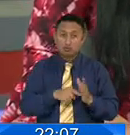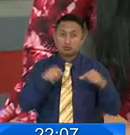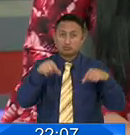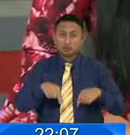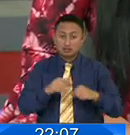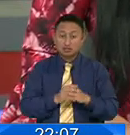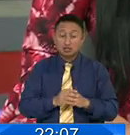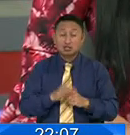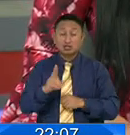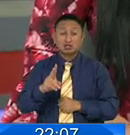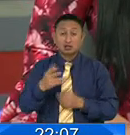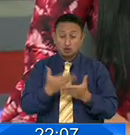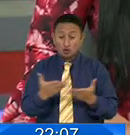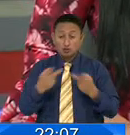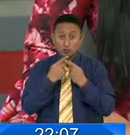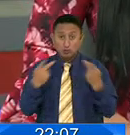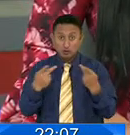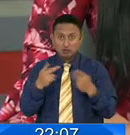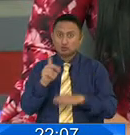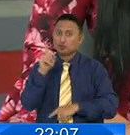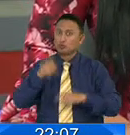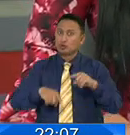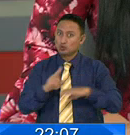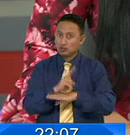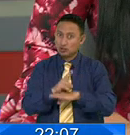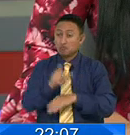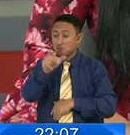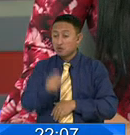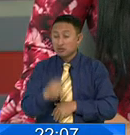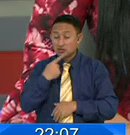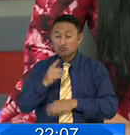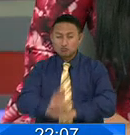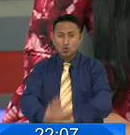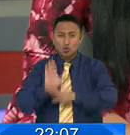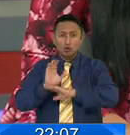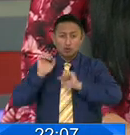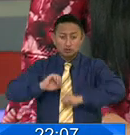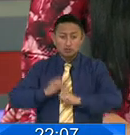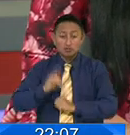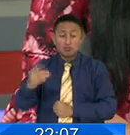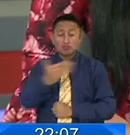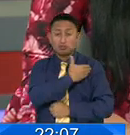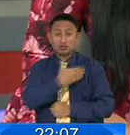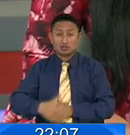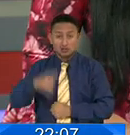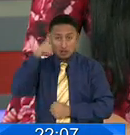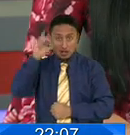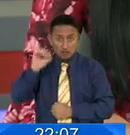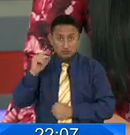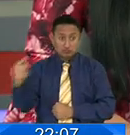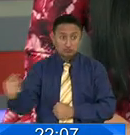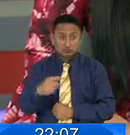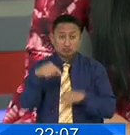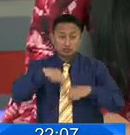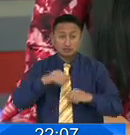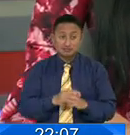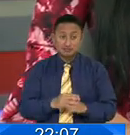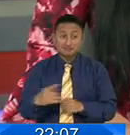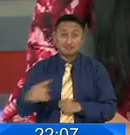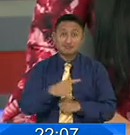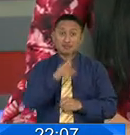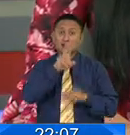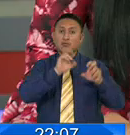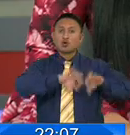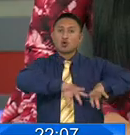mal uso de los bienes públicos. La ciudadanía aspira a que el compromiso impulsado por el presidente Guillermo Lasso permita que actos de